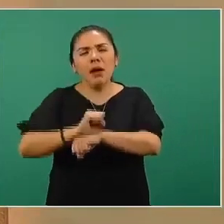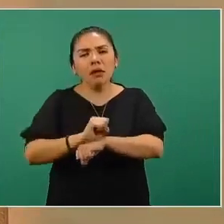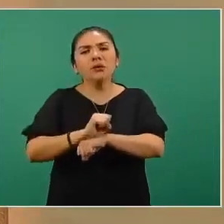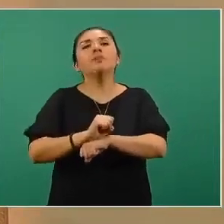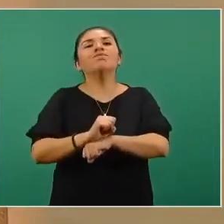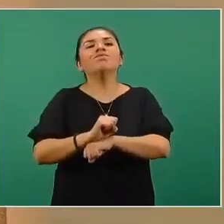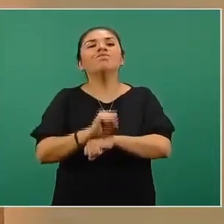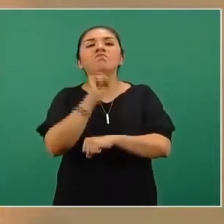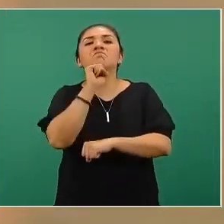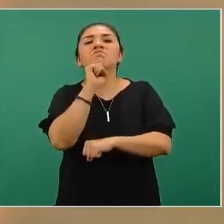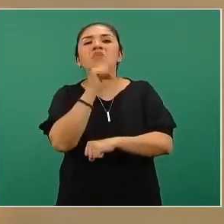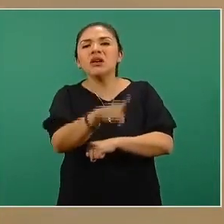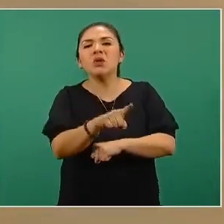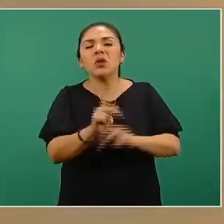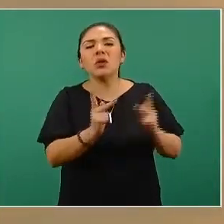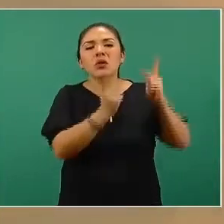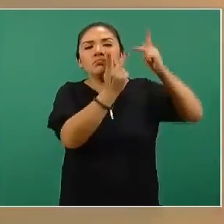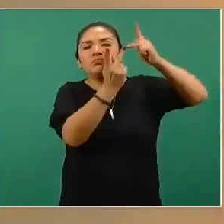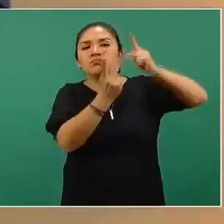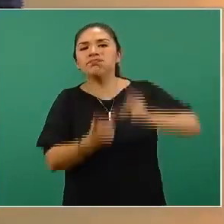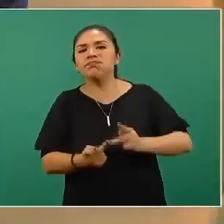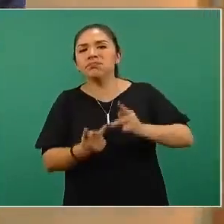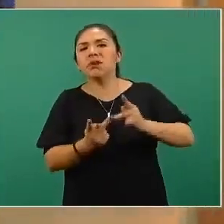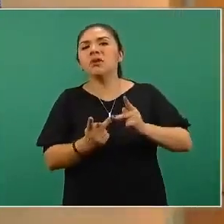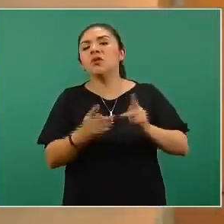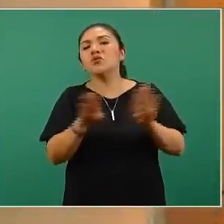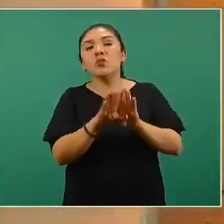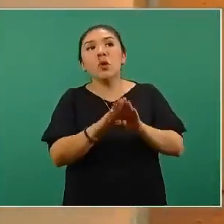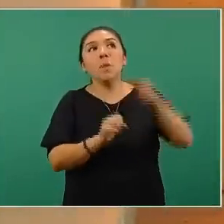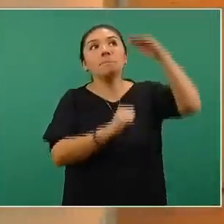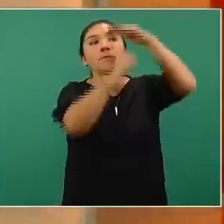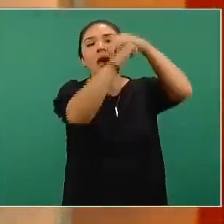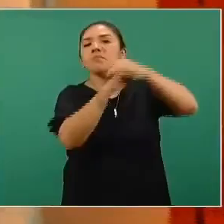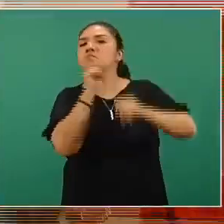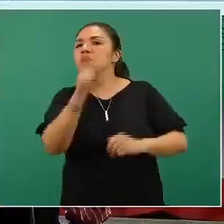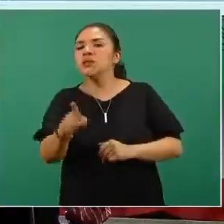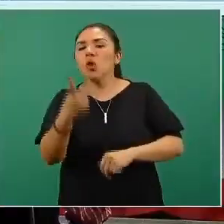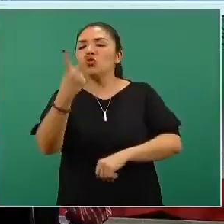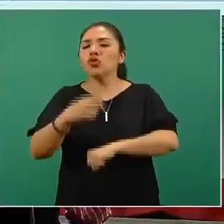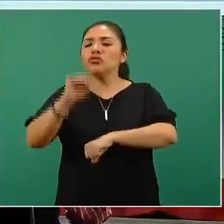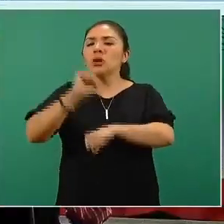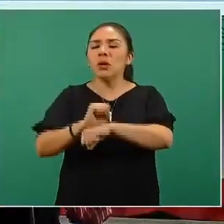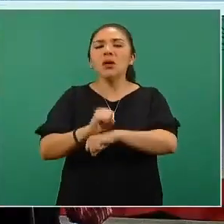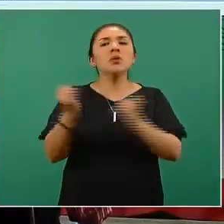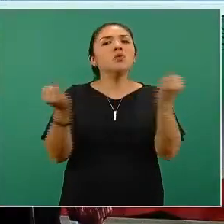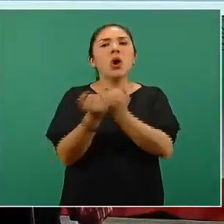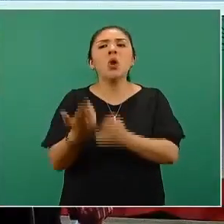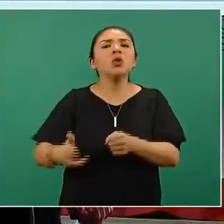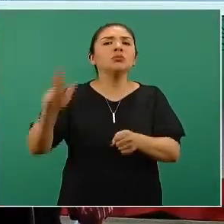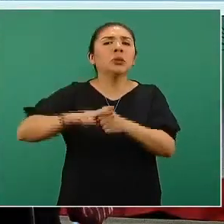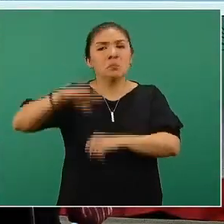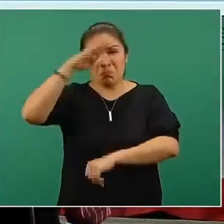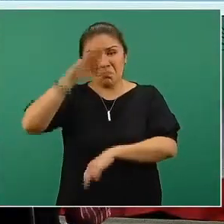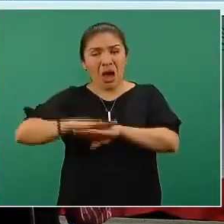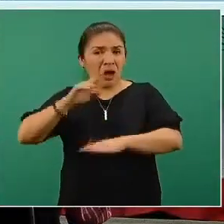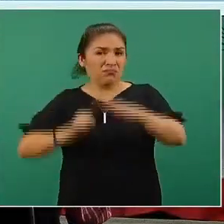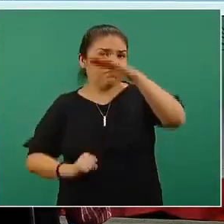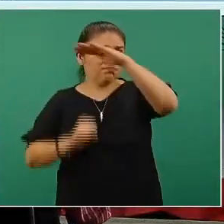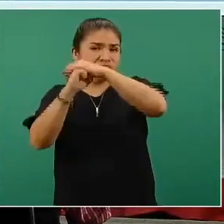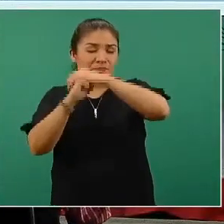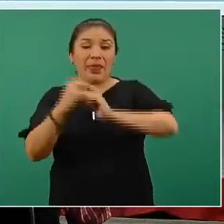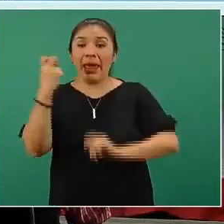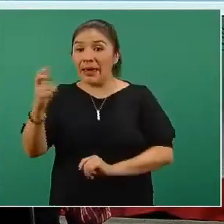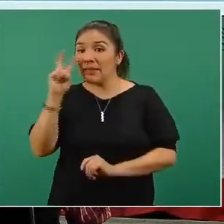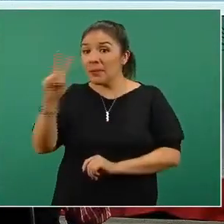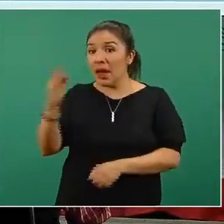de semanas previas de lo que se ven en los picos en la hospitalización. Y aquí lo que estamos viendo también es el pico que